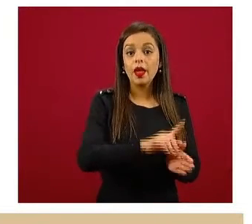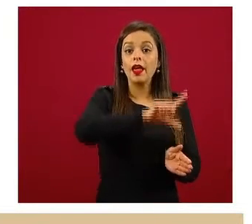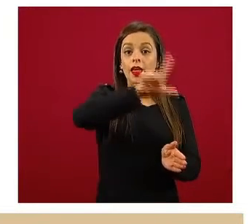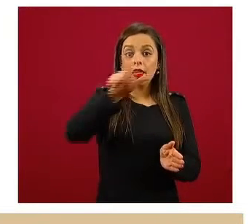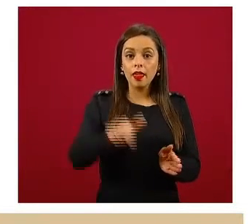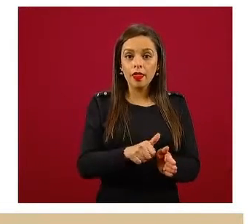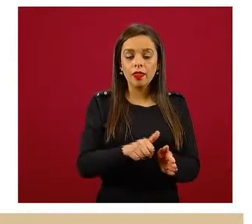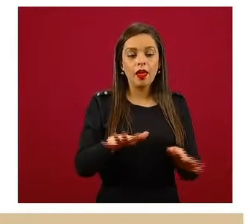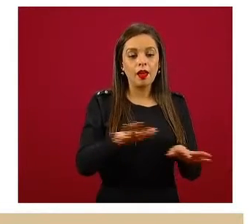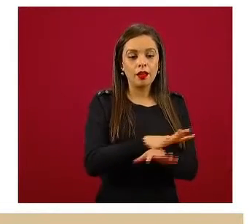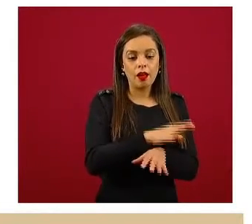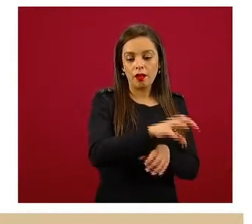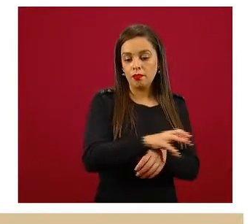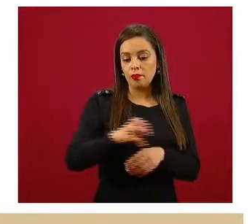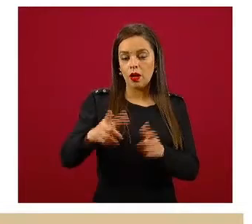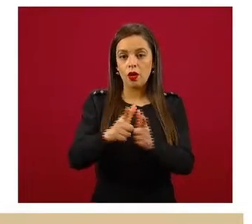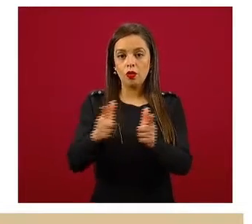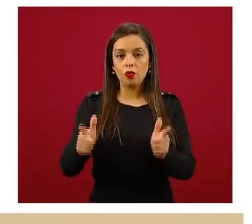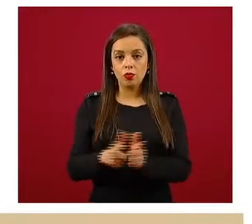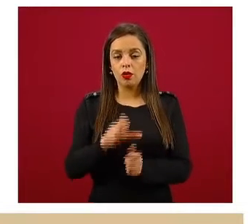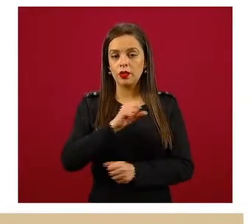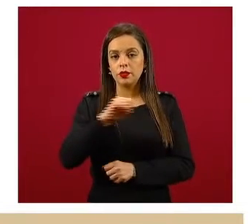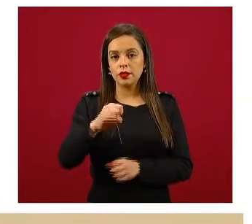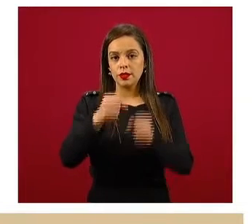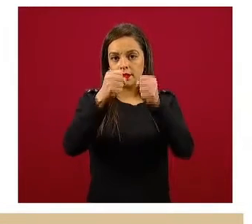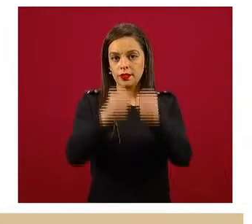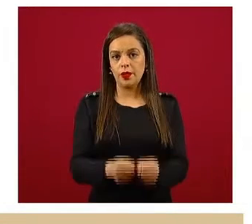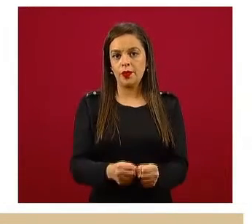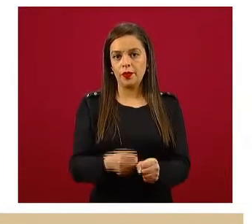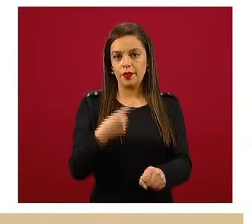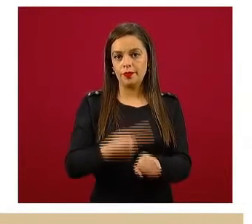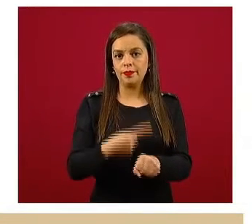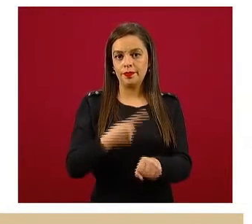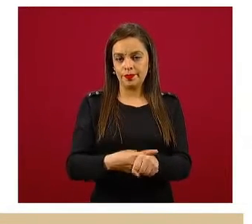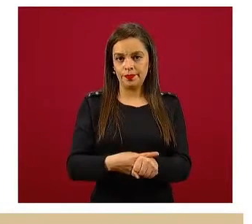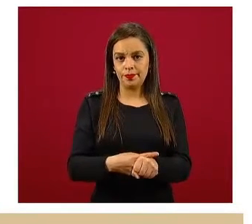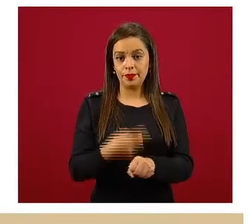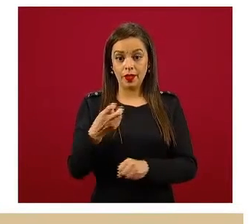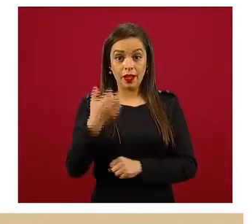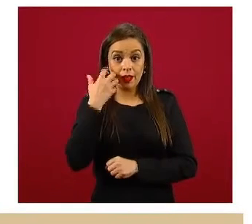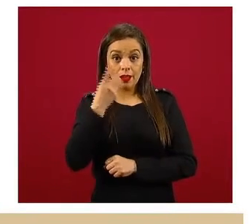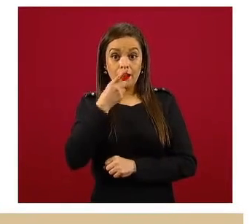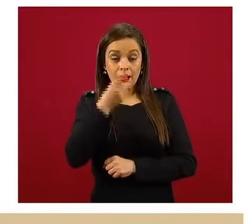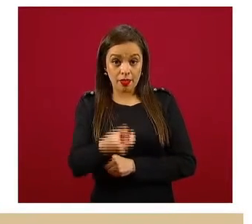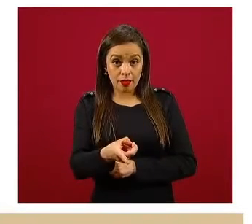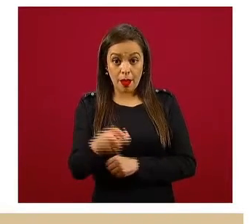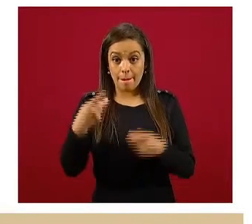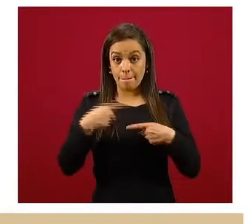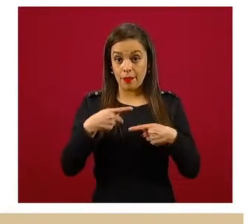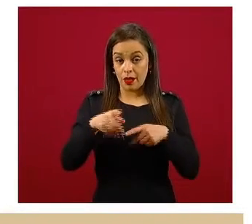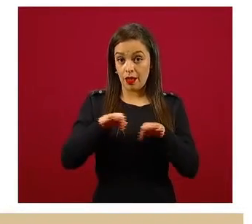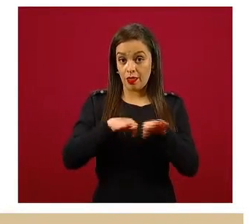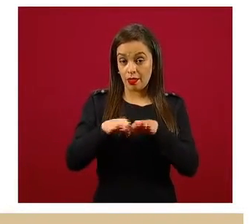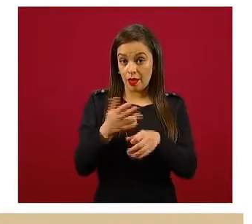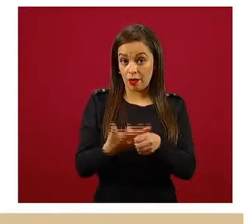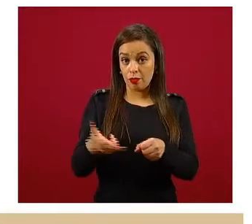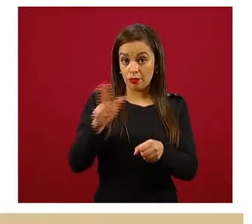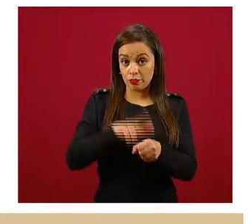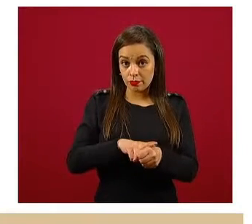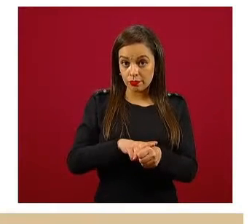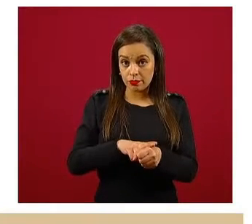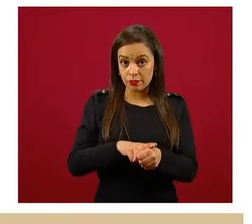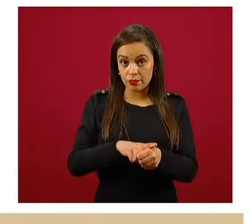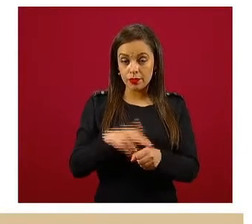confirmó, ¿sí? Mas, sin embargo, esto no representa necesariamente que este profesional de la salud haya